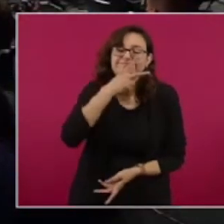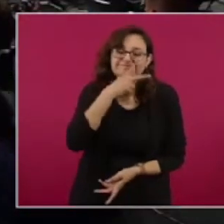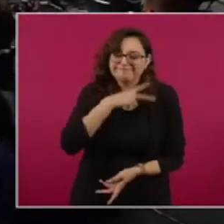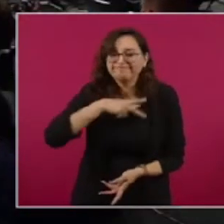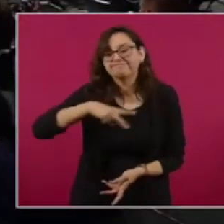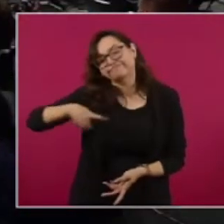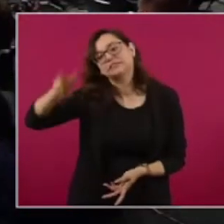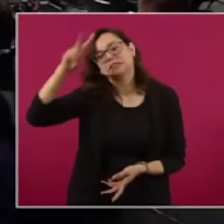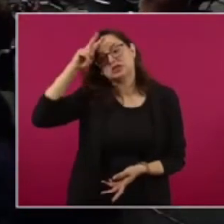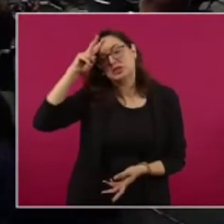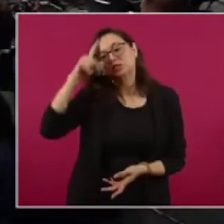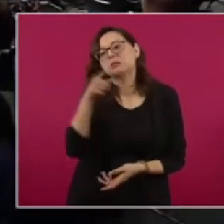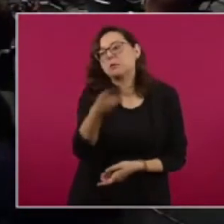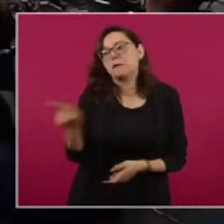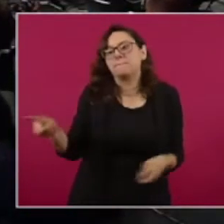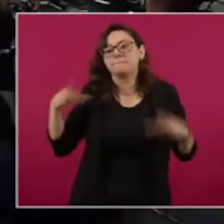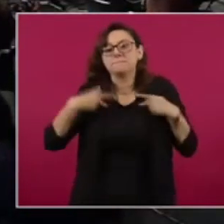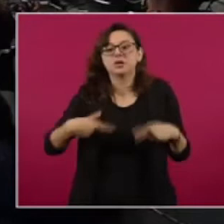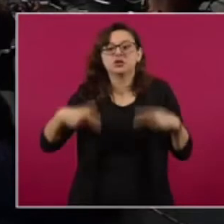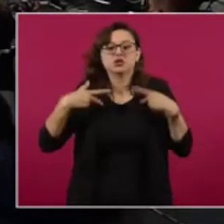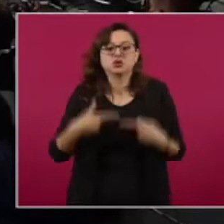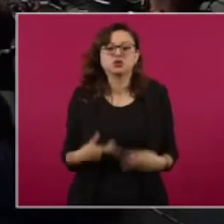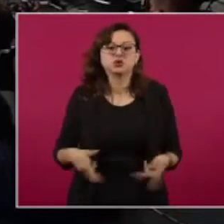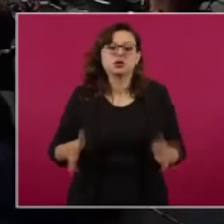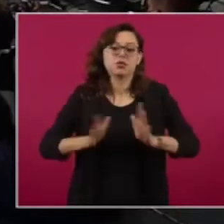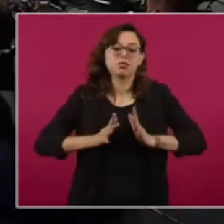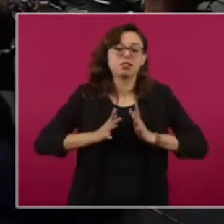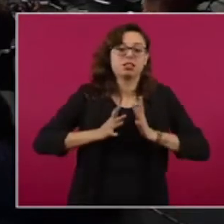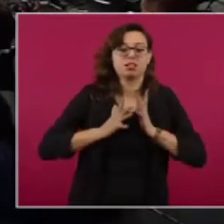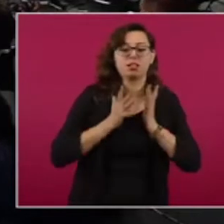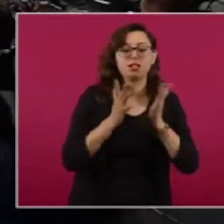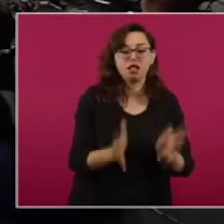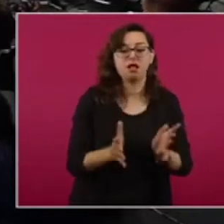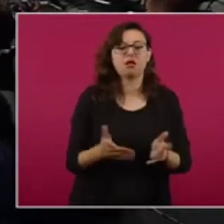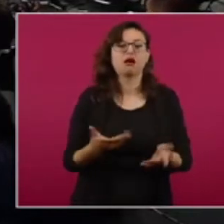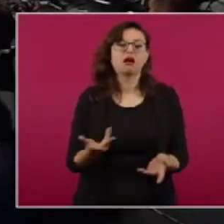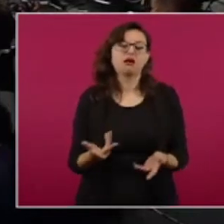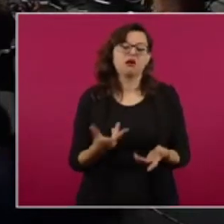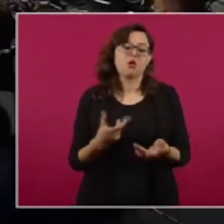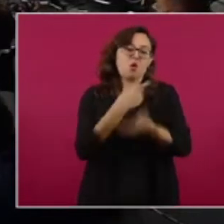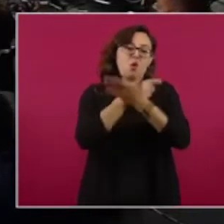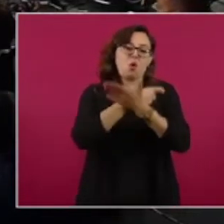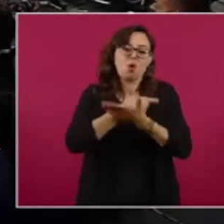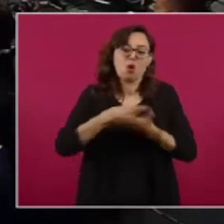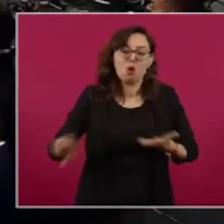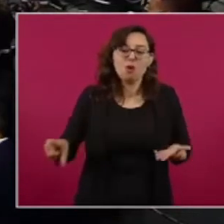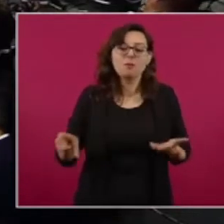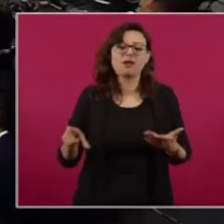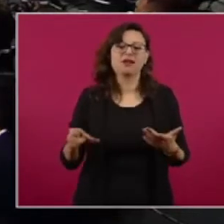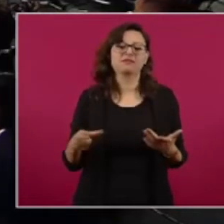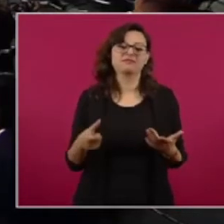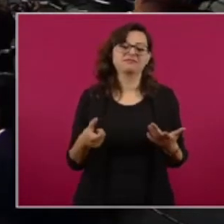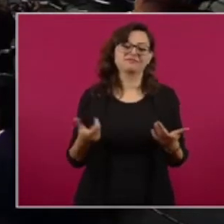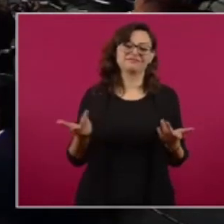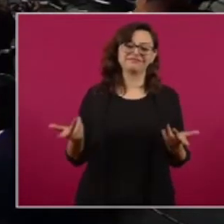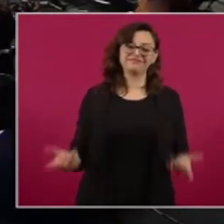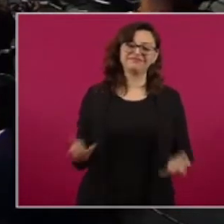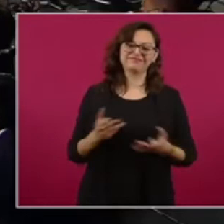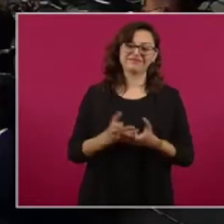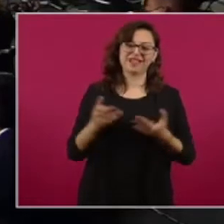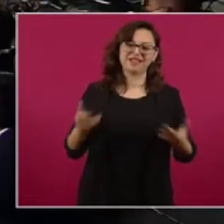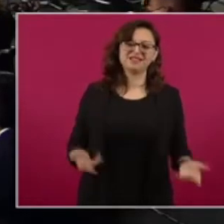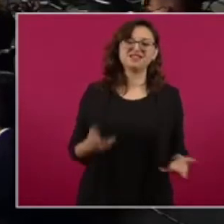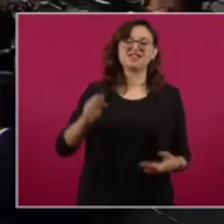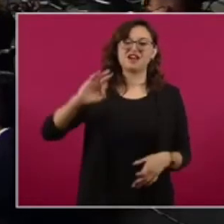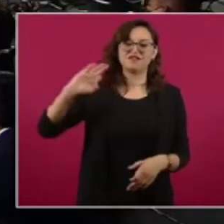aprovechan de estos personas que quieren comprar terrenos, pero están vendiendo terrenos federales, los municipales,